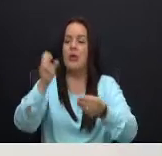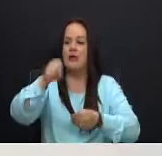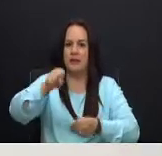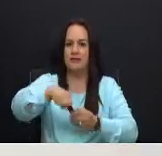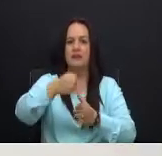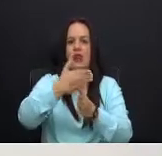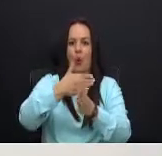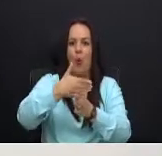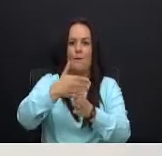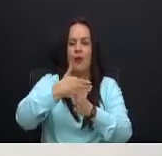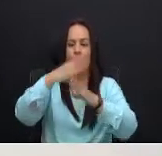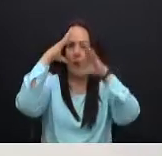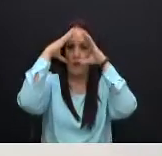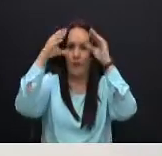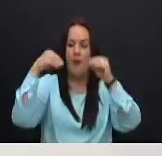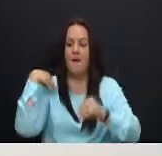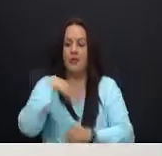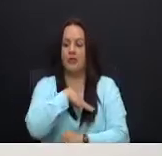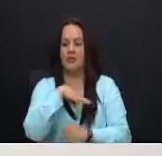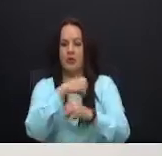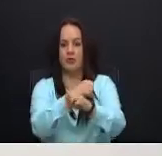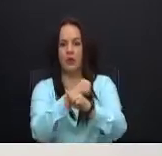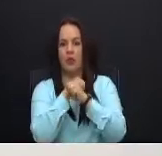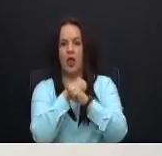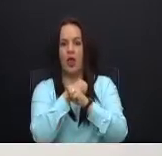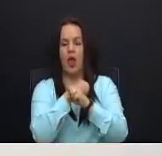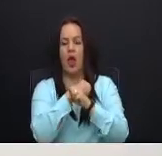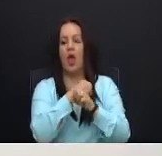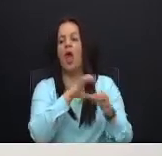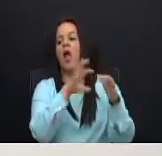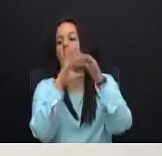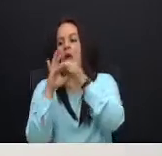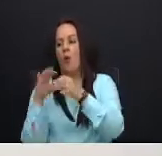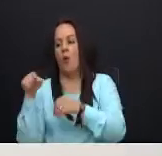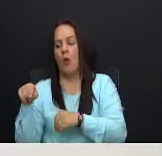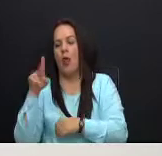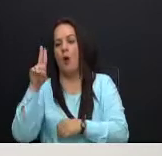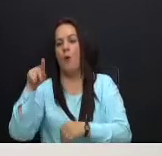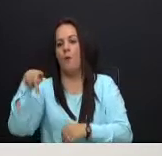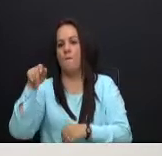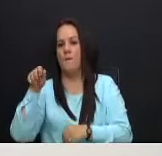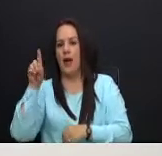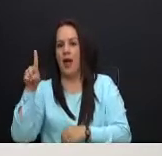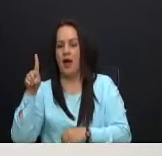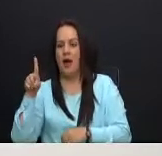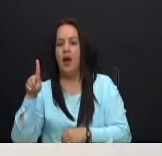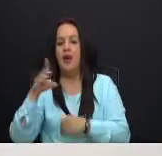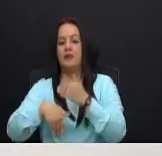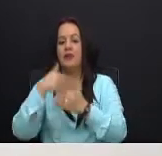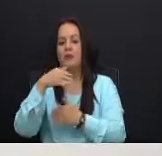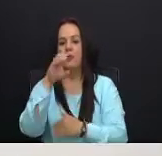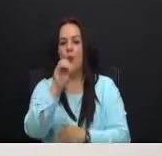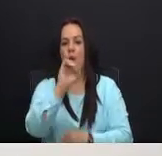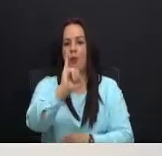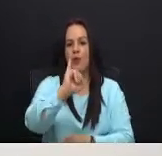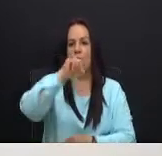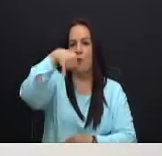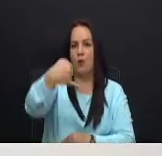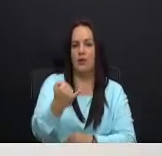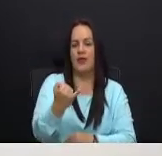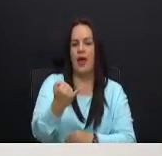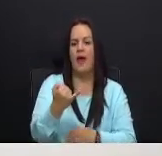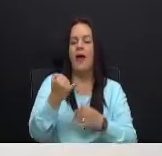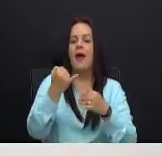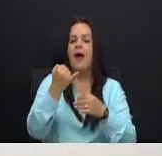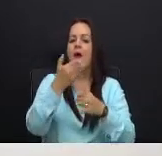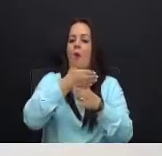compartió información del Ministerio de Seguridad con la OPAD después de que el OIJ había